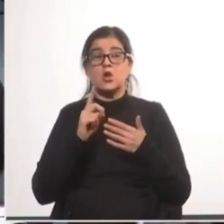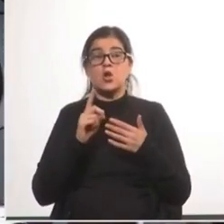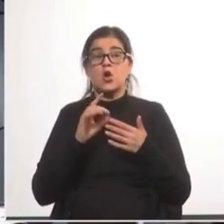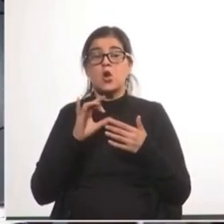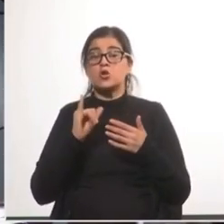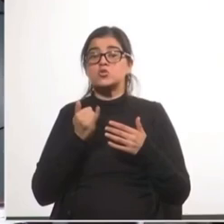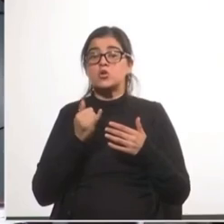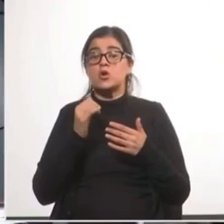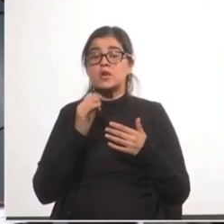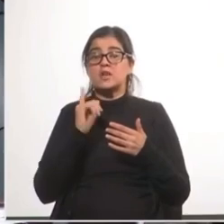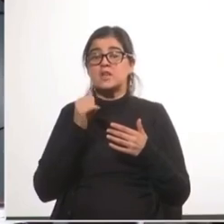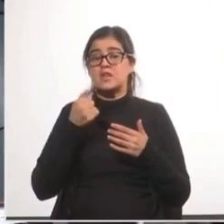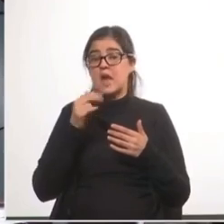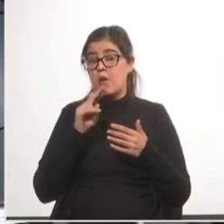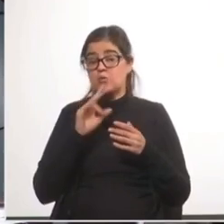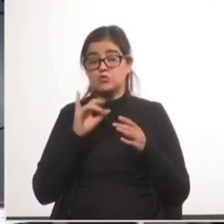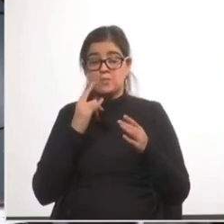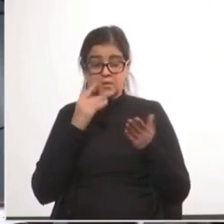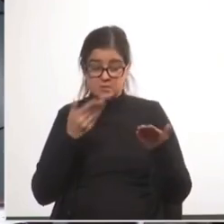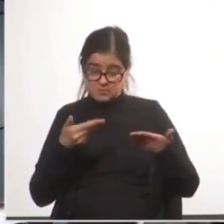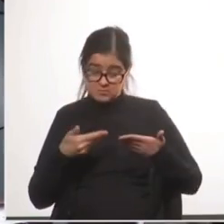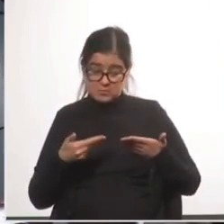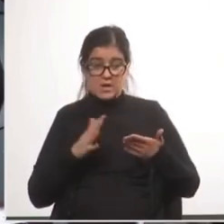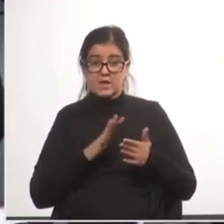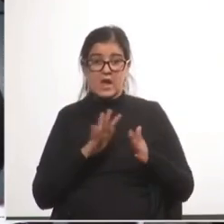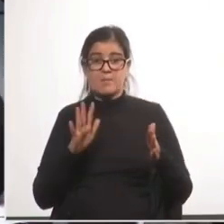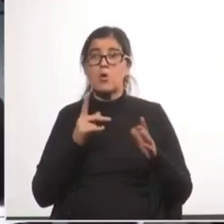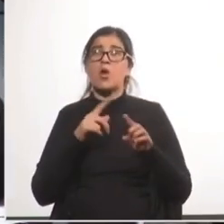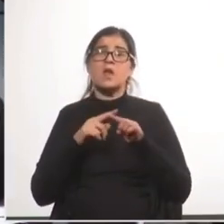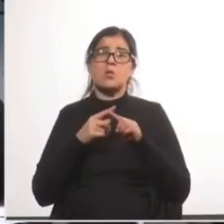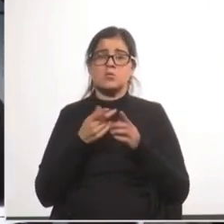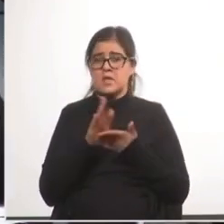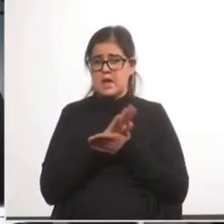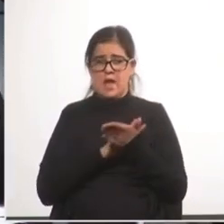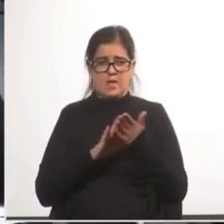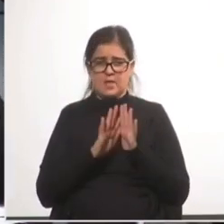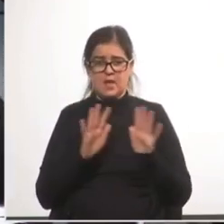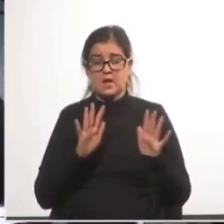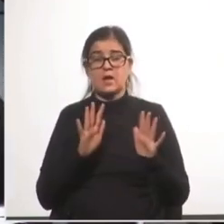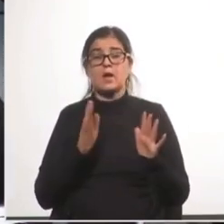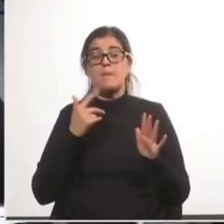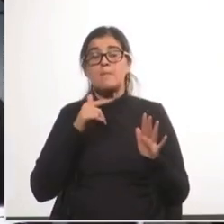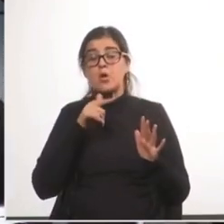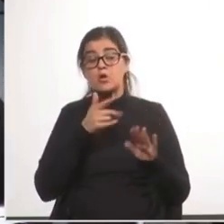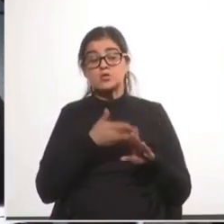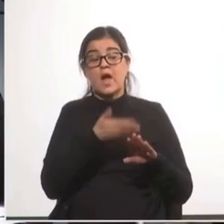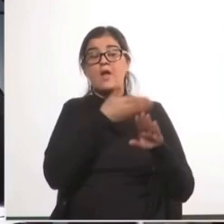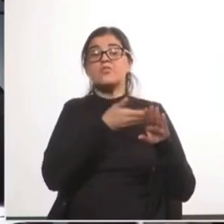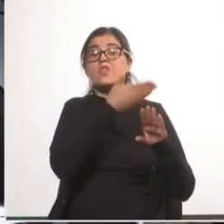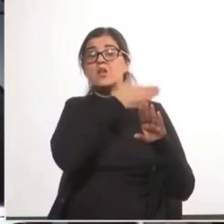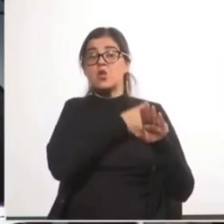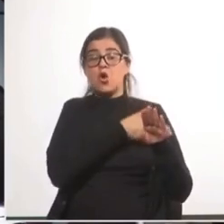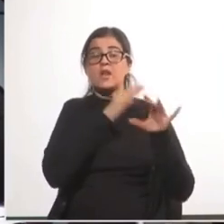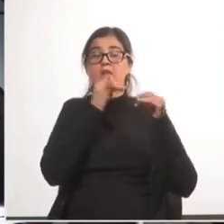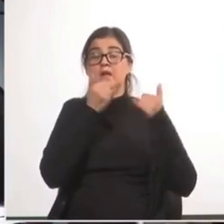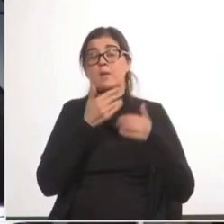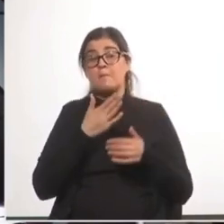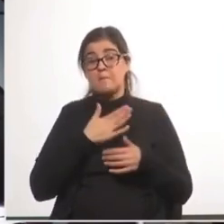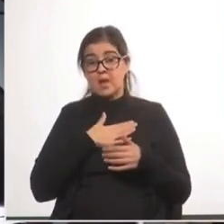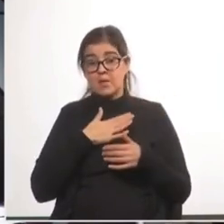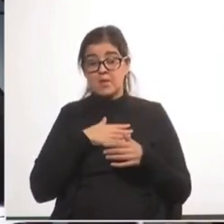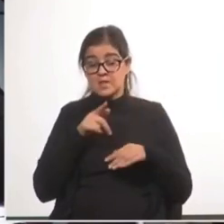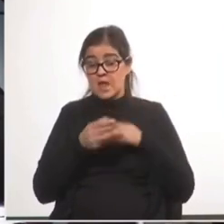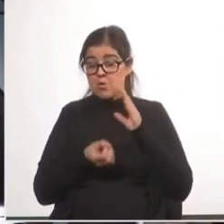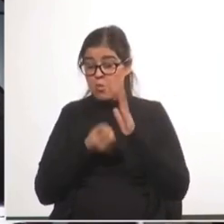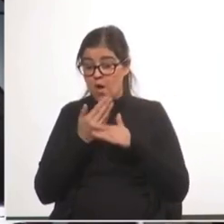INAU. Harto evidente, nada más que mirar las actas. No hay que discutir nada. Pero en los anteriores, que para mí este